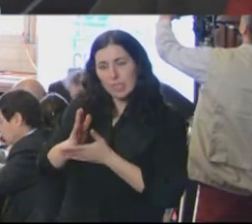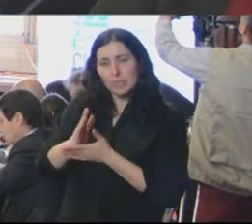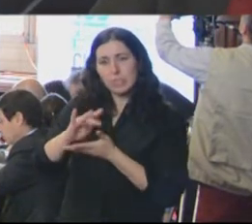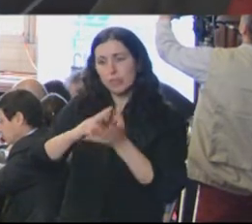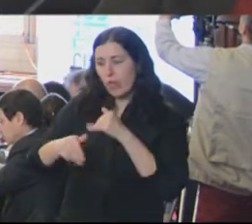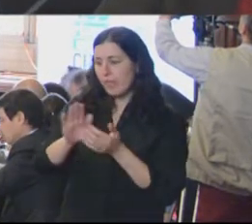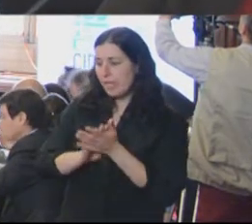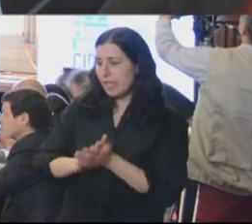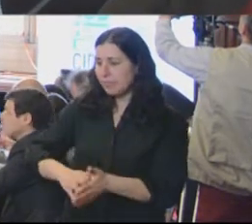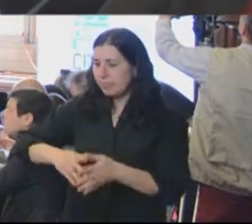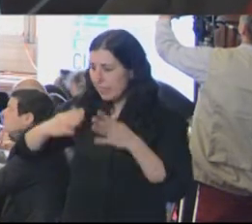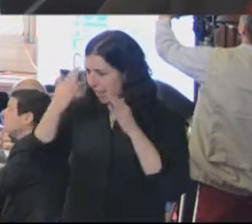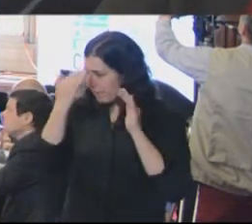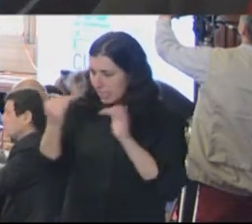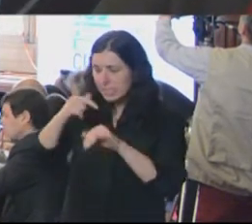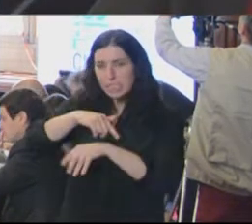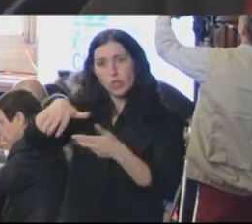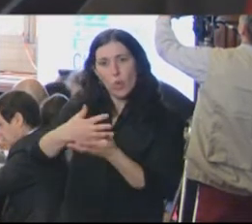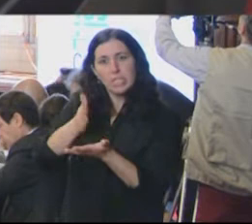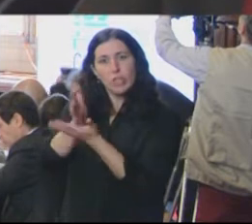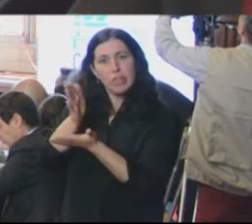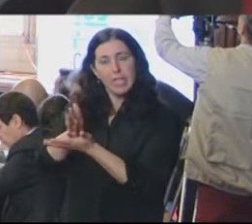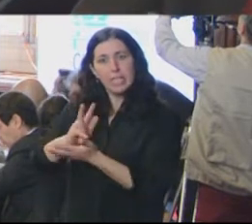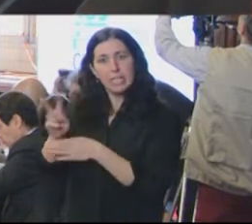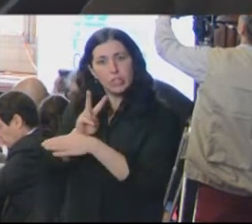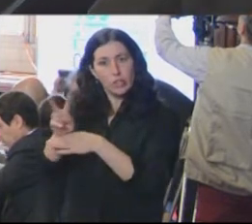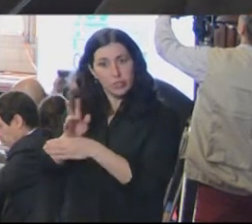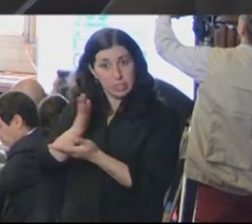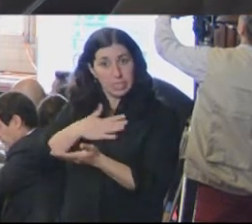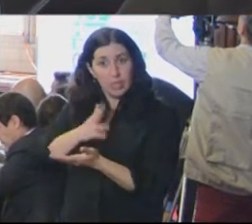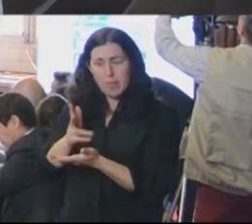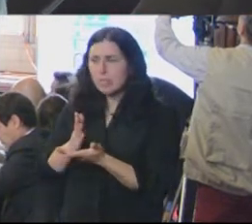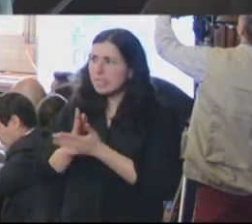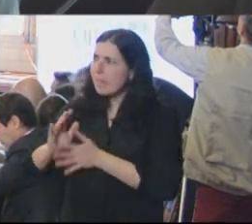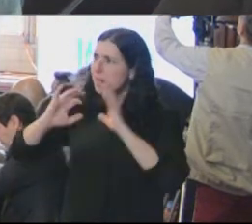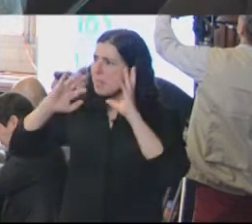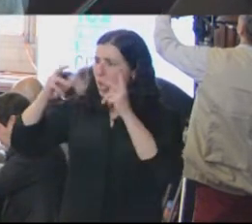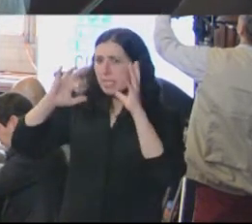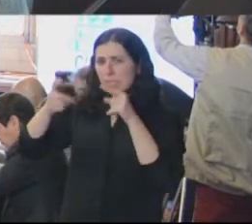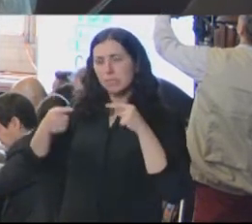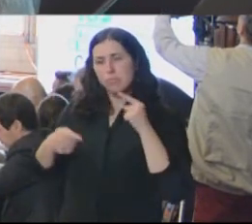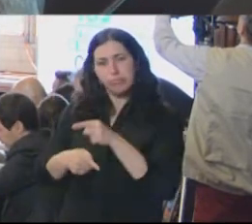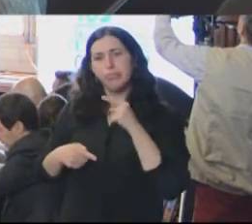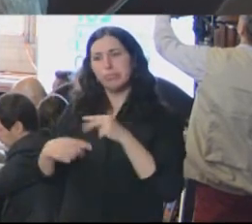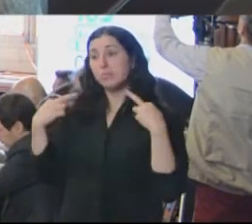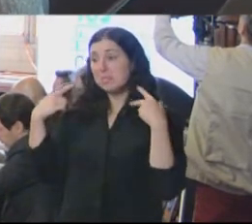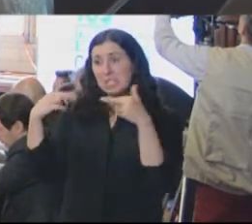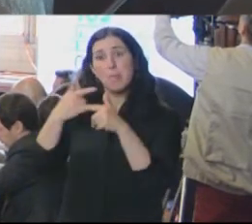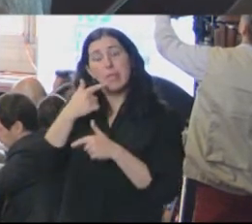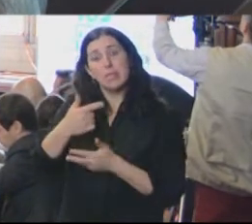de los defensores de derechos humanos. Y marcaban que